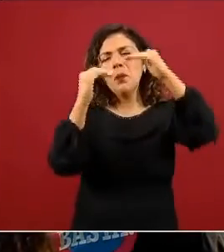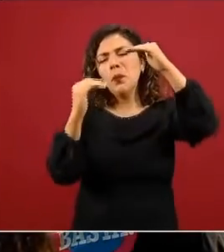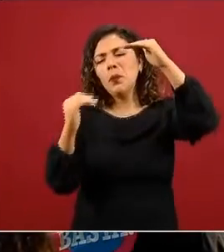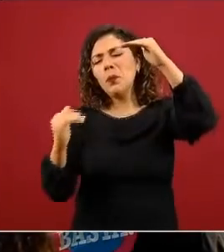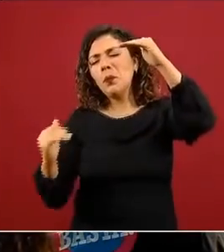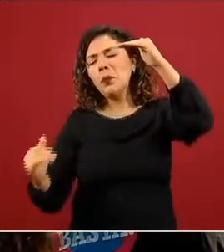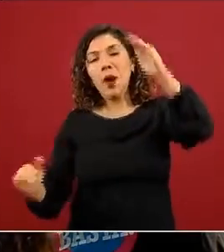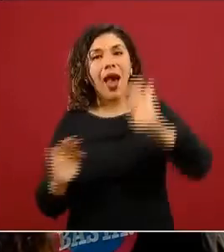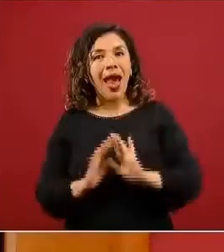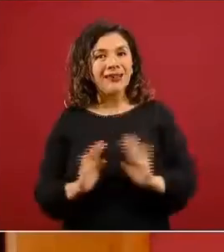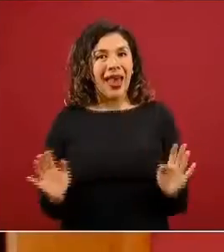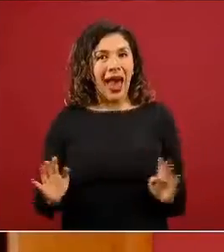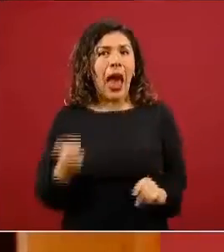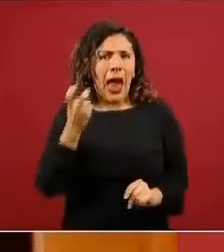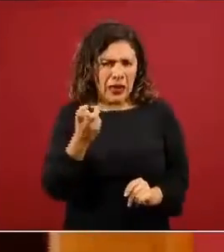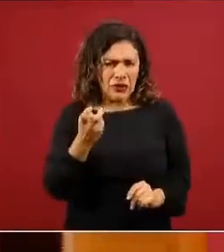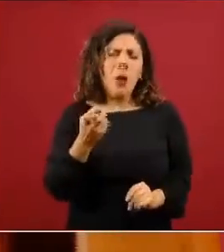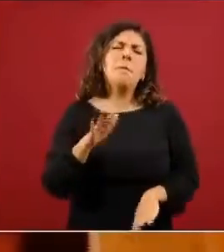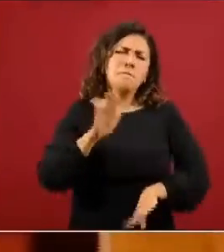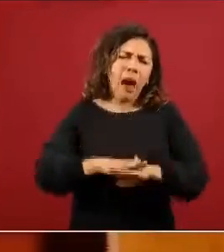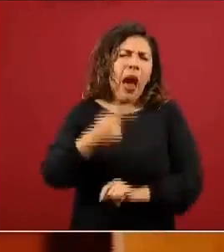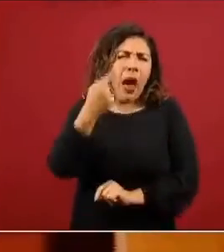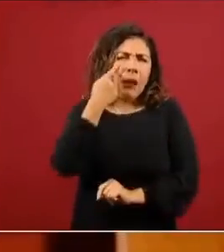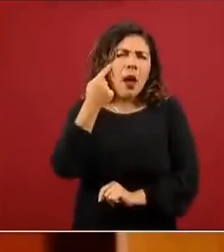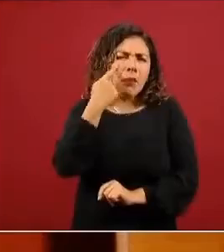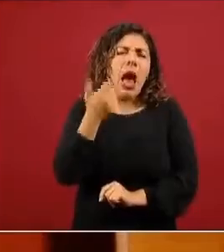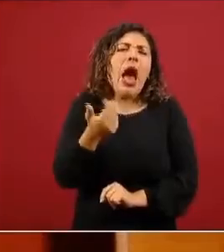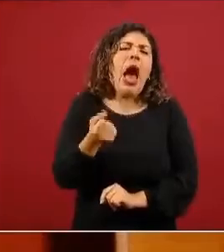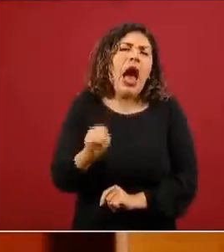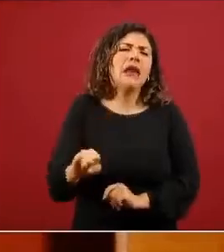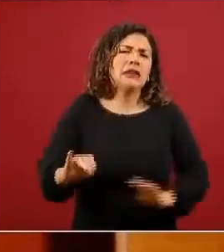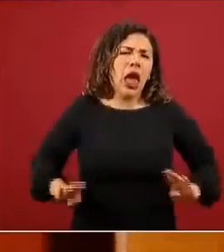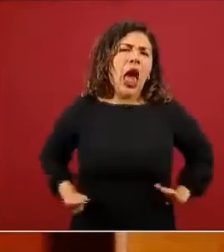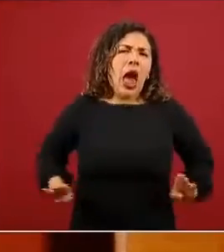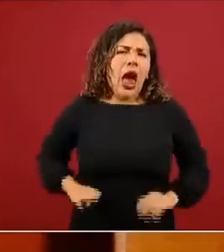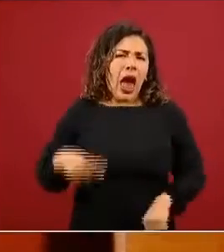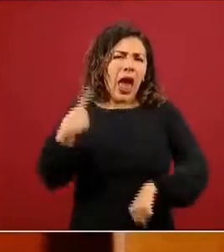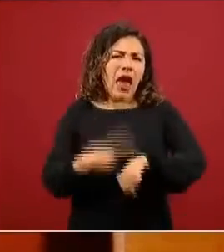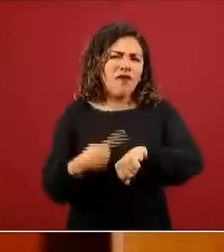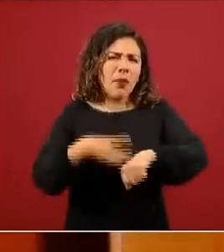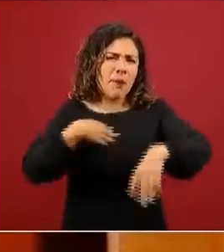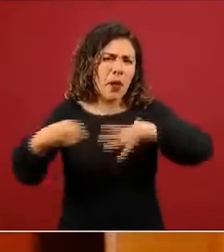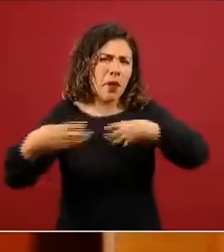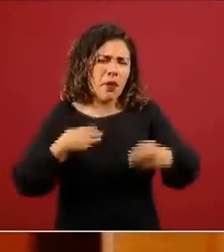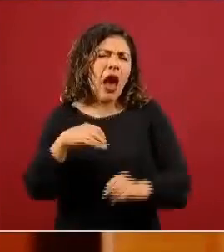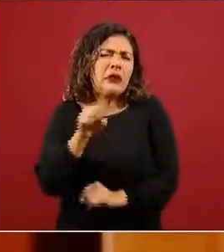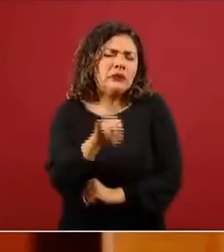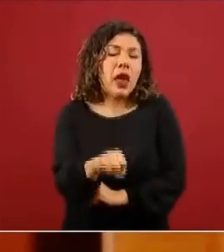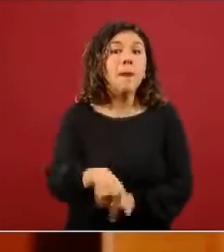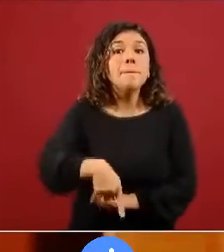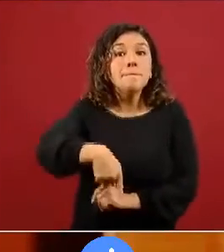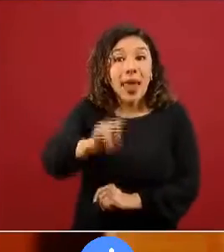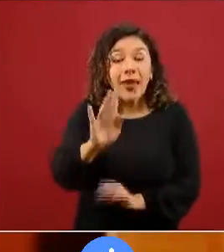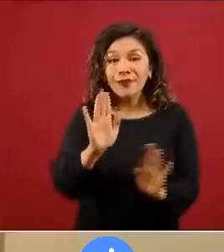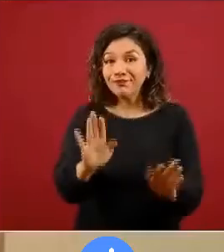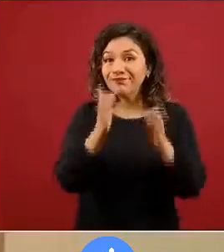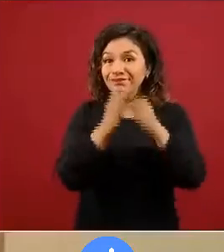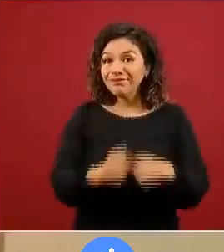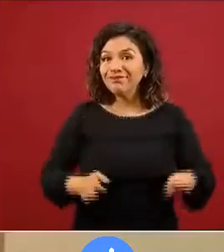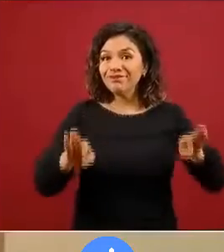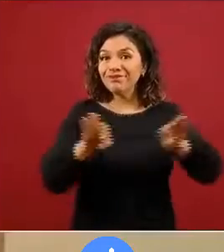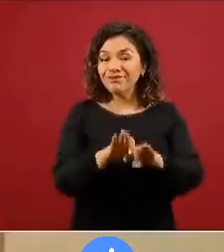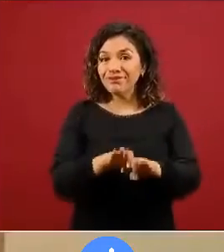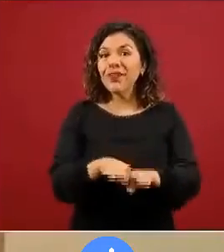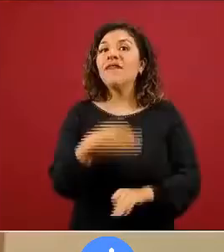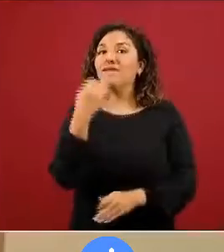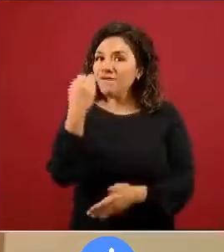y bajar. Esto en general es cierto. Así se comportan las epidemias de enfermedades infecciosas. Pero lo que es importante es